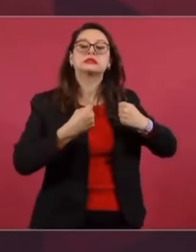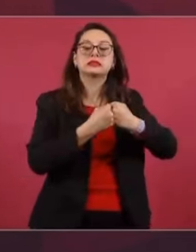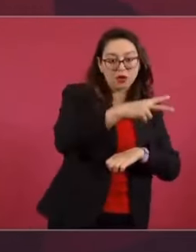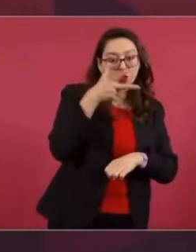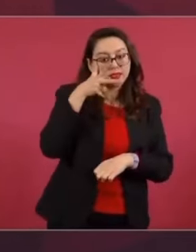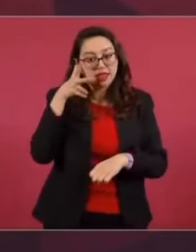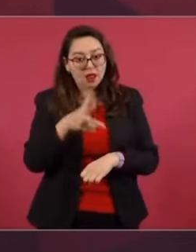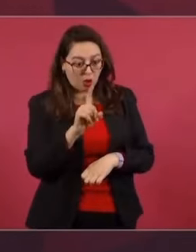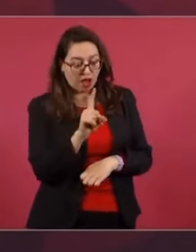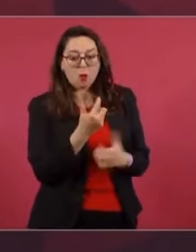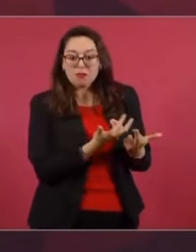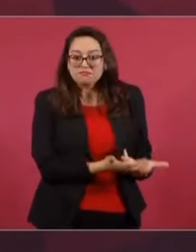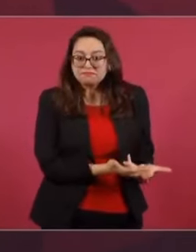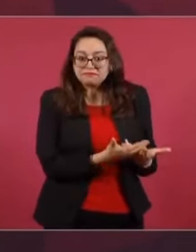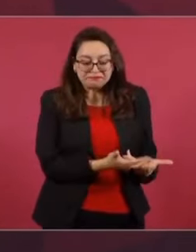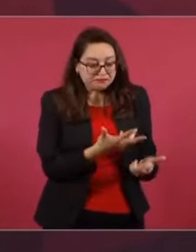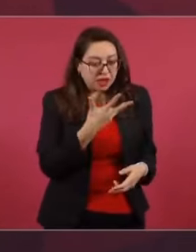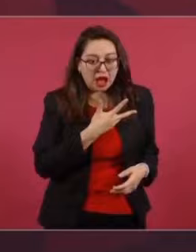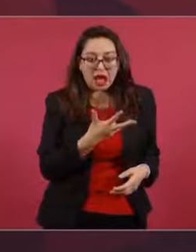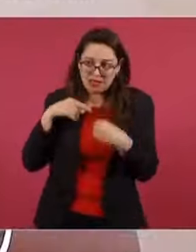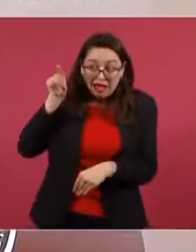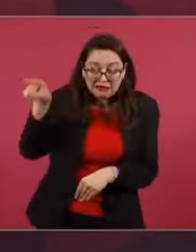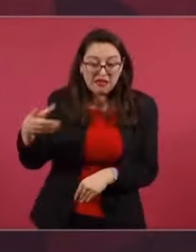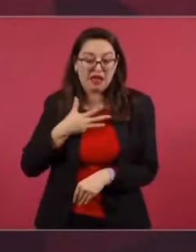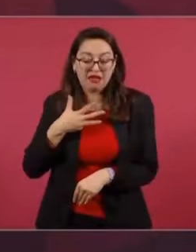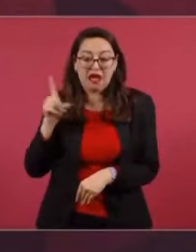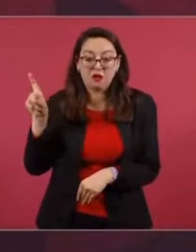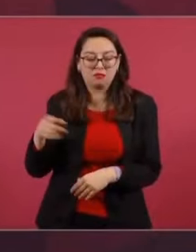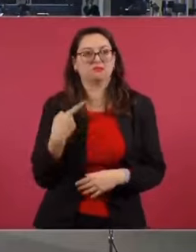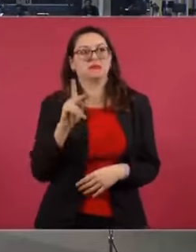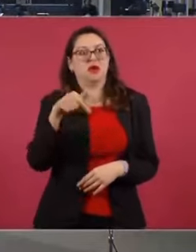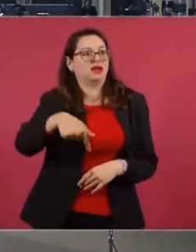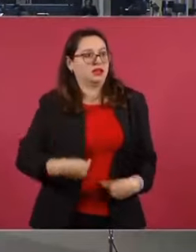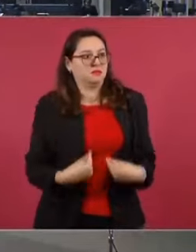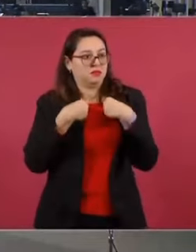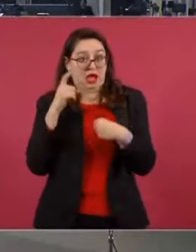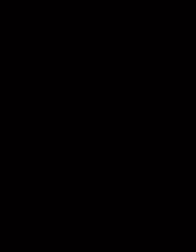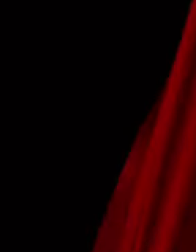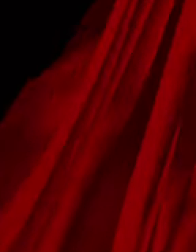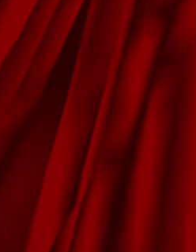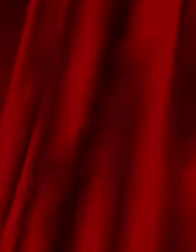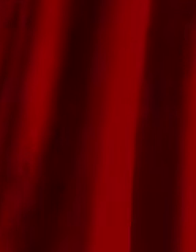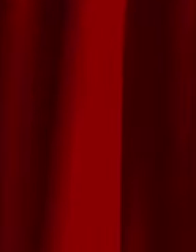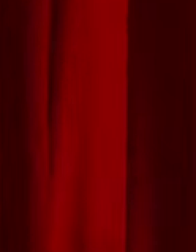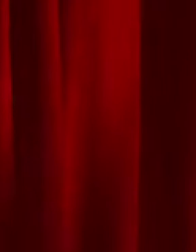Estado de México, con un buen potencial. ¿Y de dónde se va a traer agua, presidente? De esa zona.